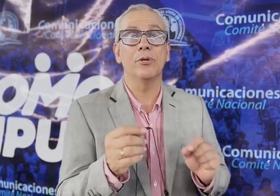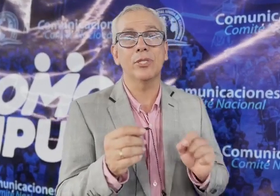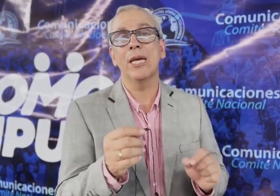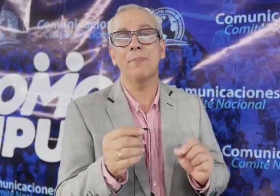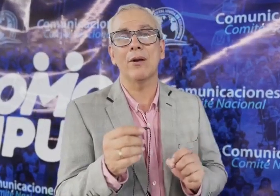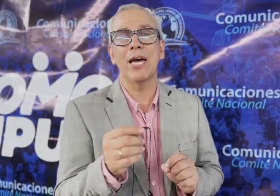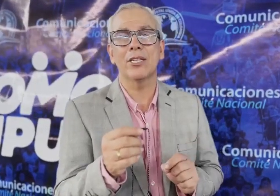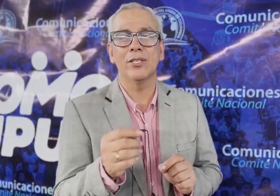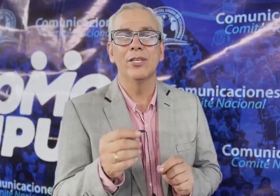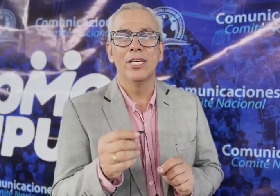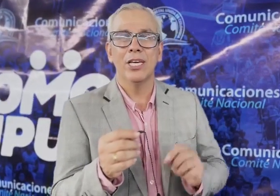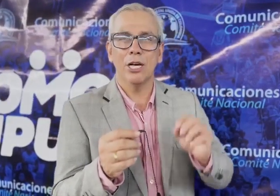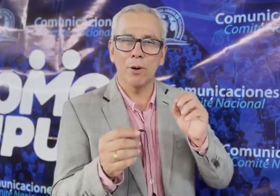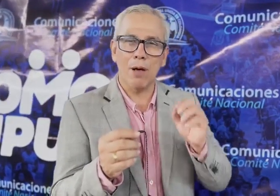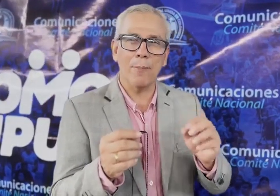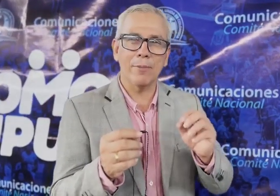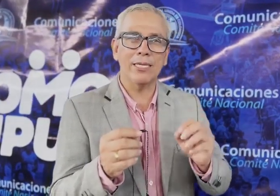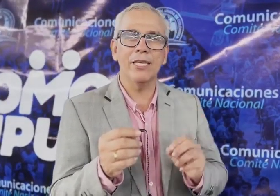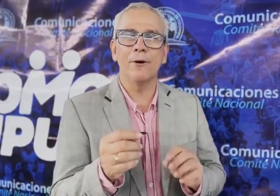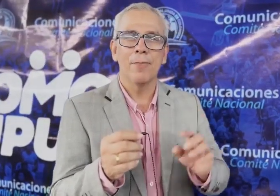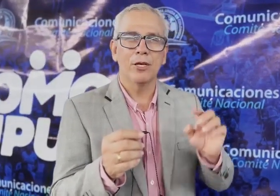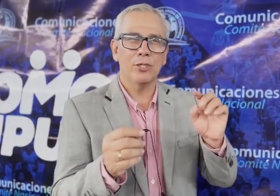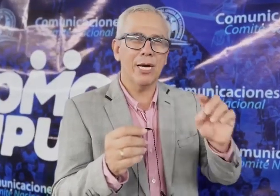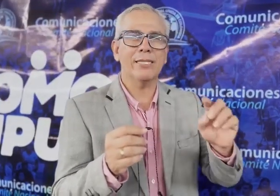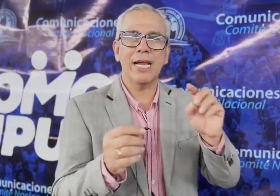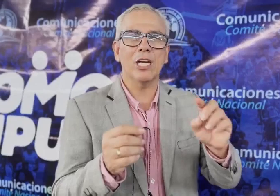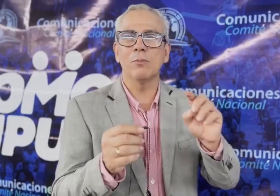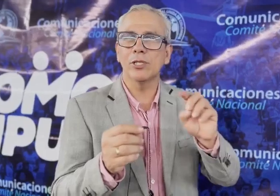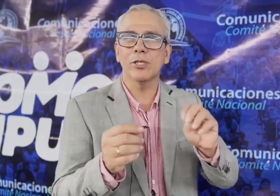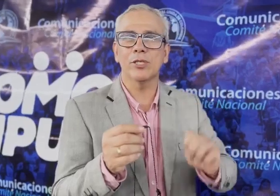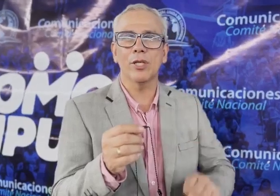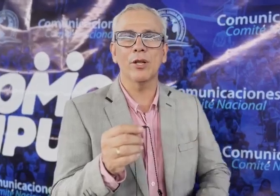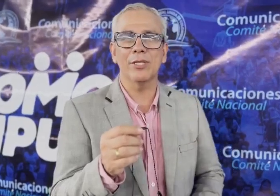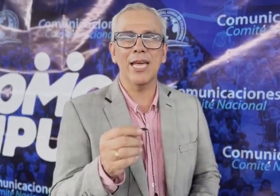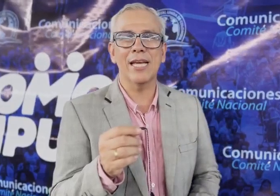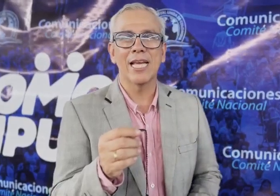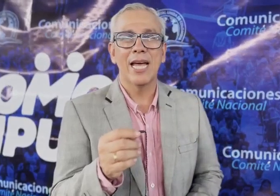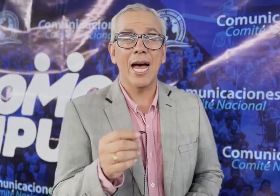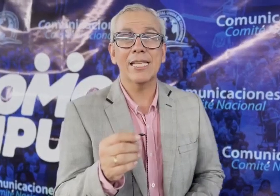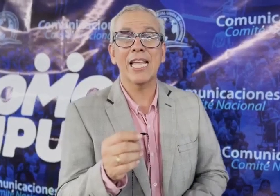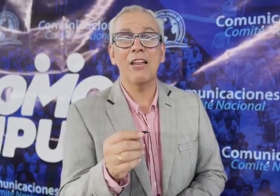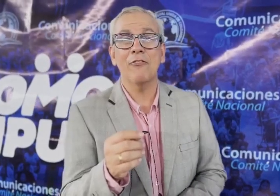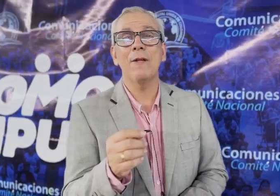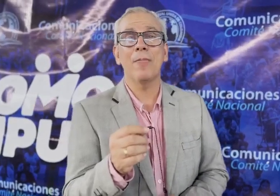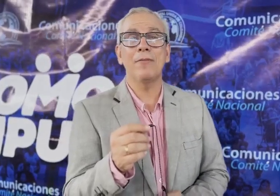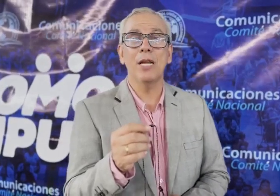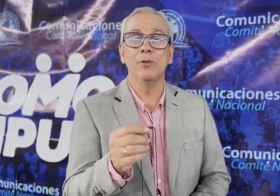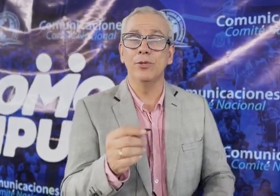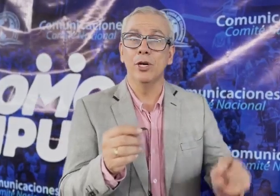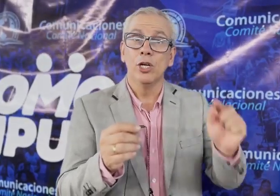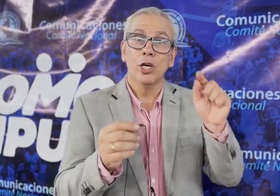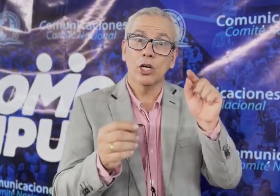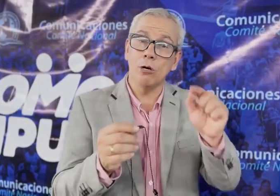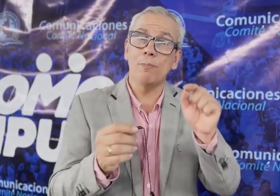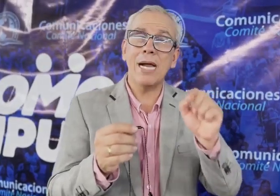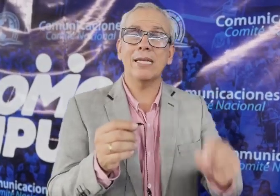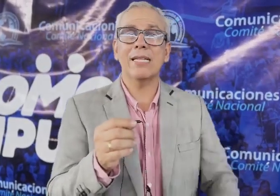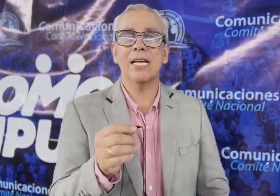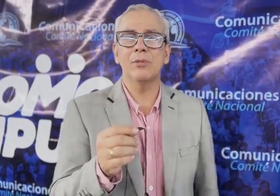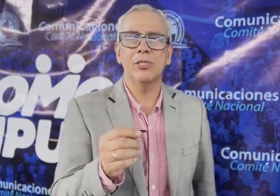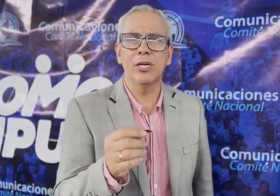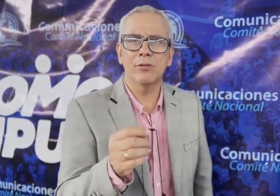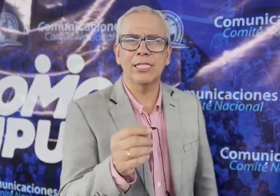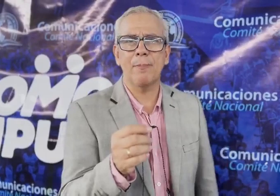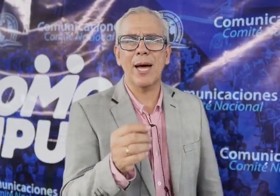manifestará como siempre lo ha hecho y como lo ha prometido. Yo estaré con vosotros todos los días hasta el fin del mundo. Comparte